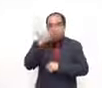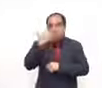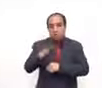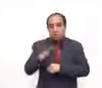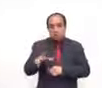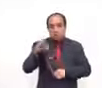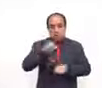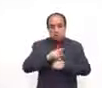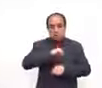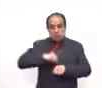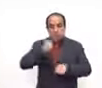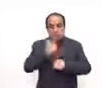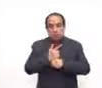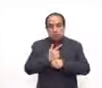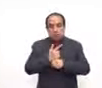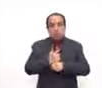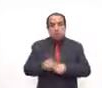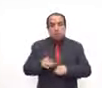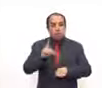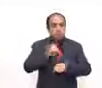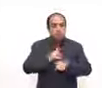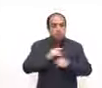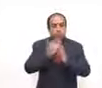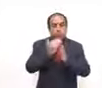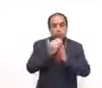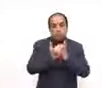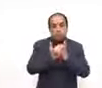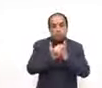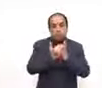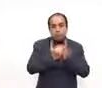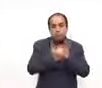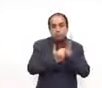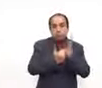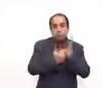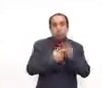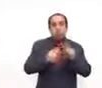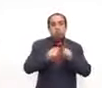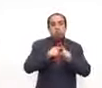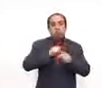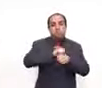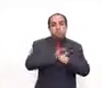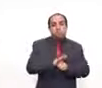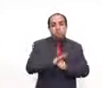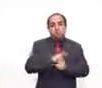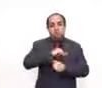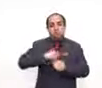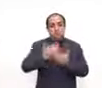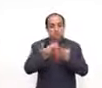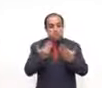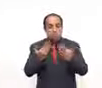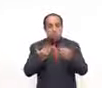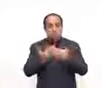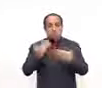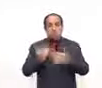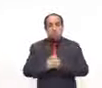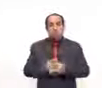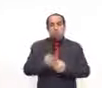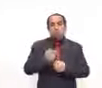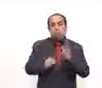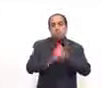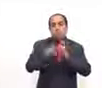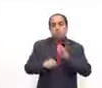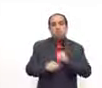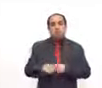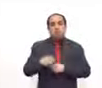hemos identificado cada día menos positivos de los que identificábamos antes. Un ejemplo es que la semana del 10 de enero, del 10, 11, 12 y